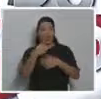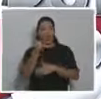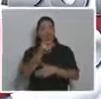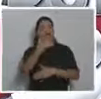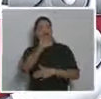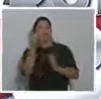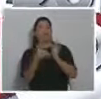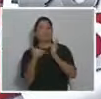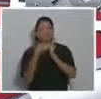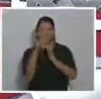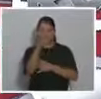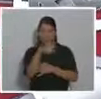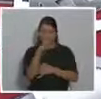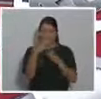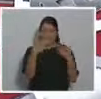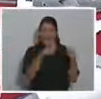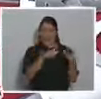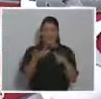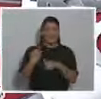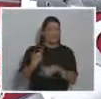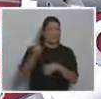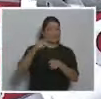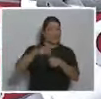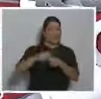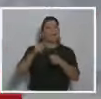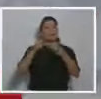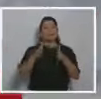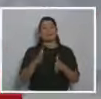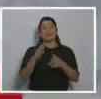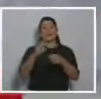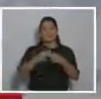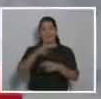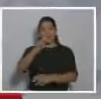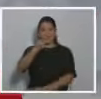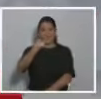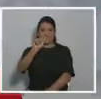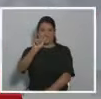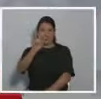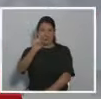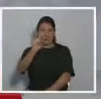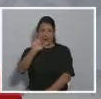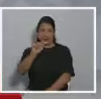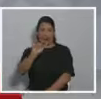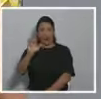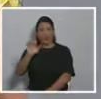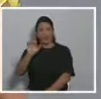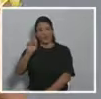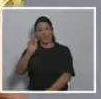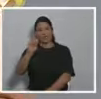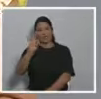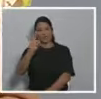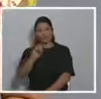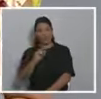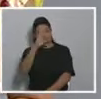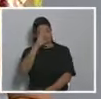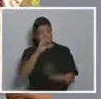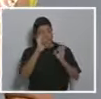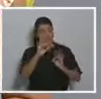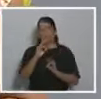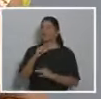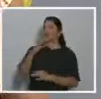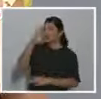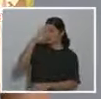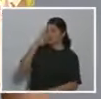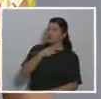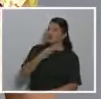nuestra primera participante, doña Marta Eugenia Soto Vique. Doña Marta Eugenia, ¿cómo me le va a usted? Un placer saludarte. Igualmente, para